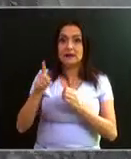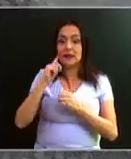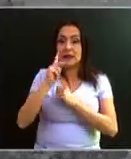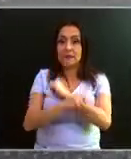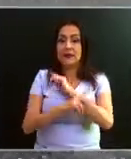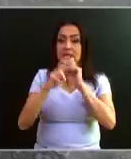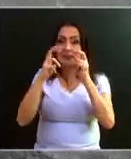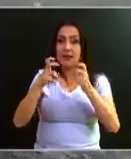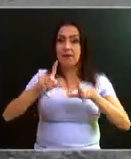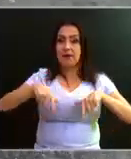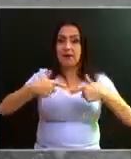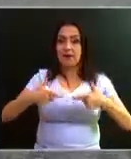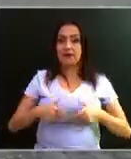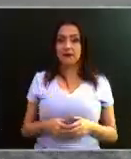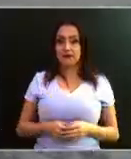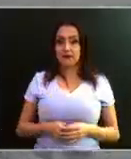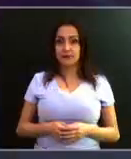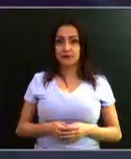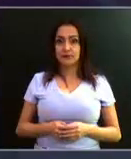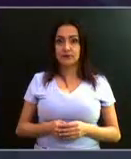al tema de la basura.